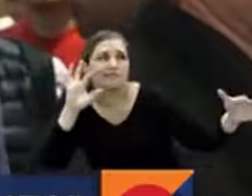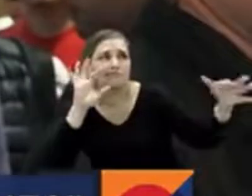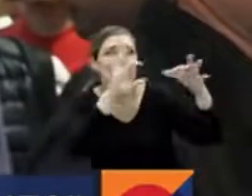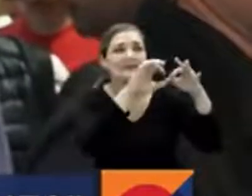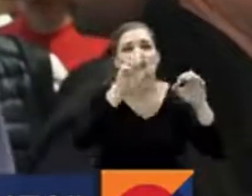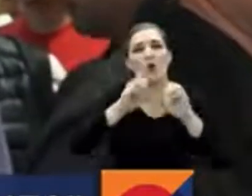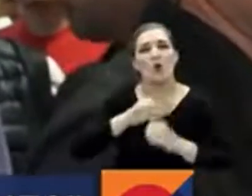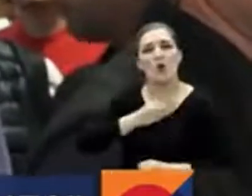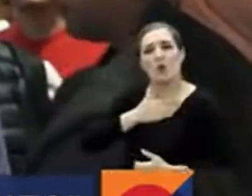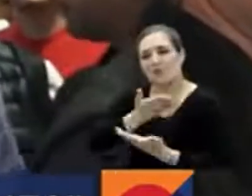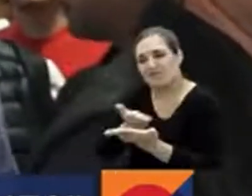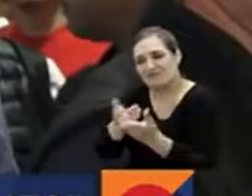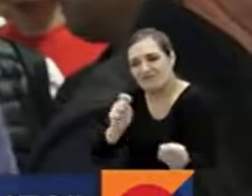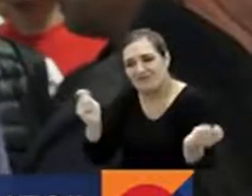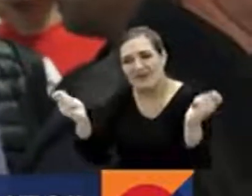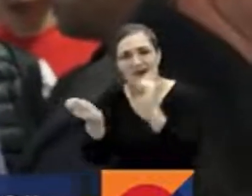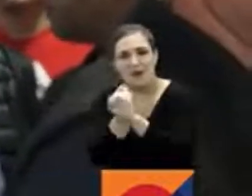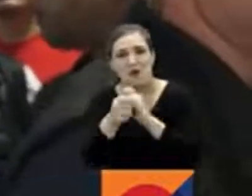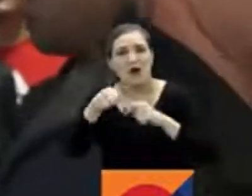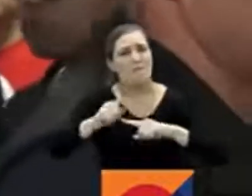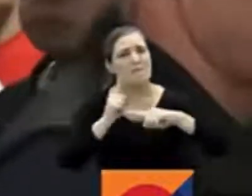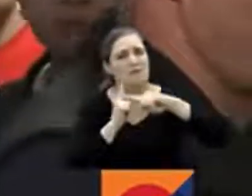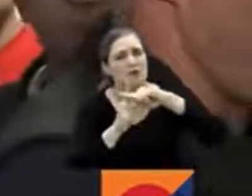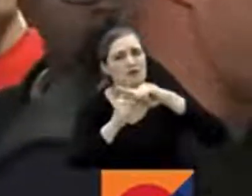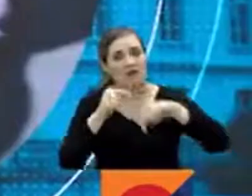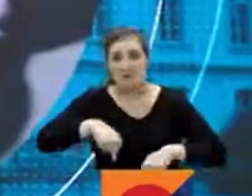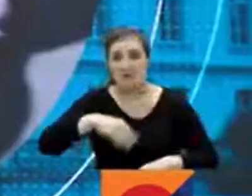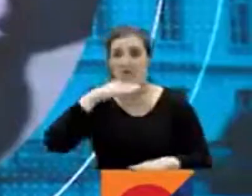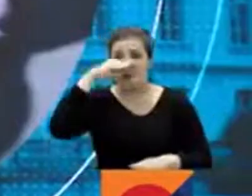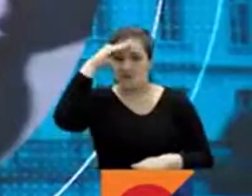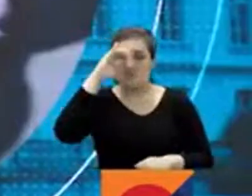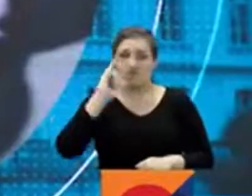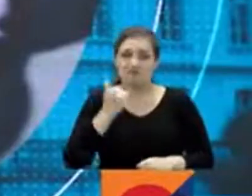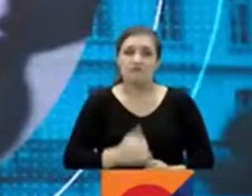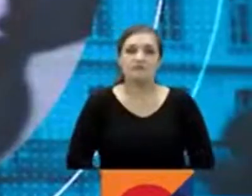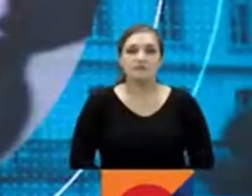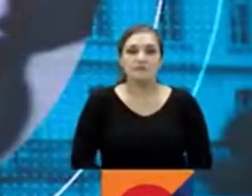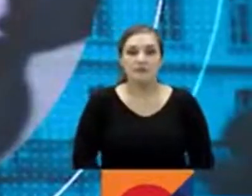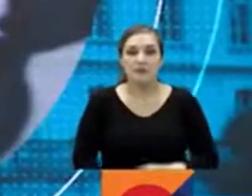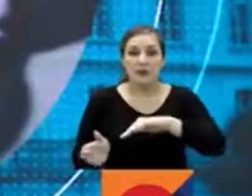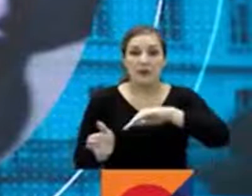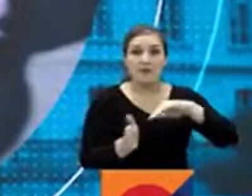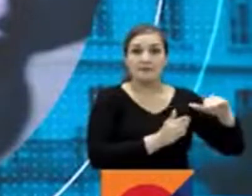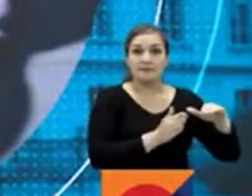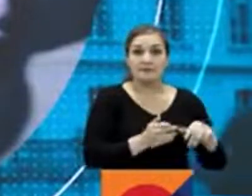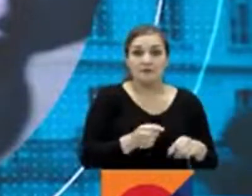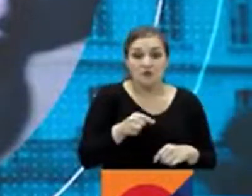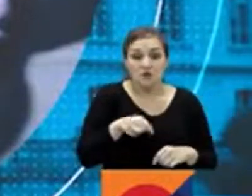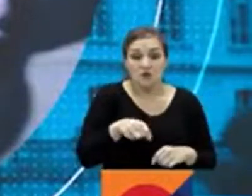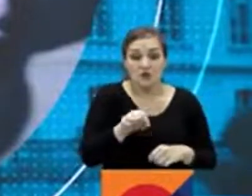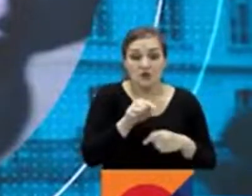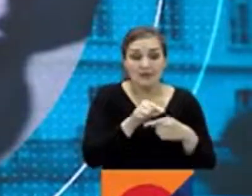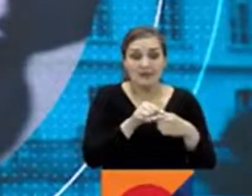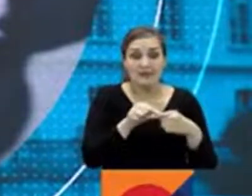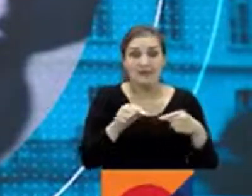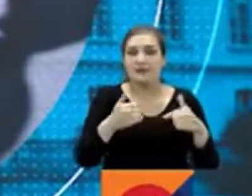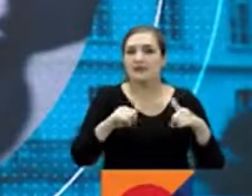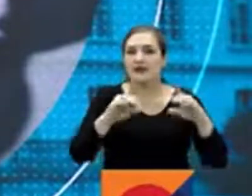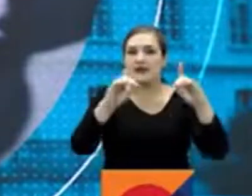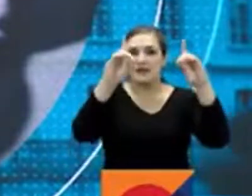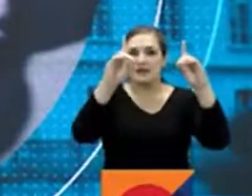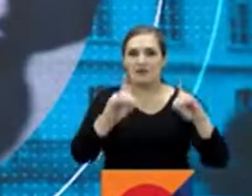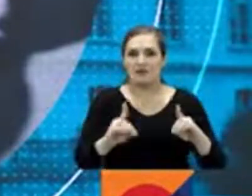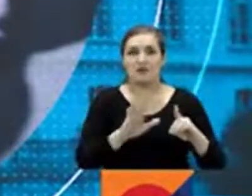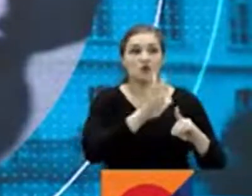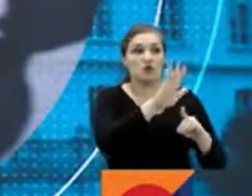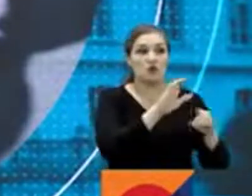muchos cambios positivos para el país, en Medellín de forma particular. Por otro lado, esta semana se espera la definición del equipo de Gustavo